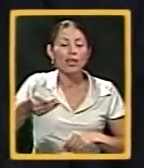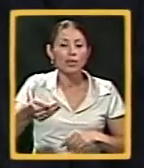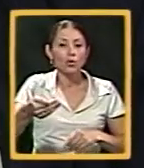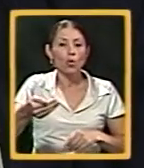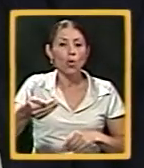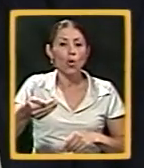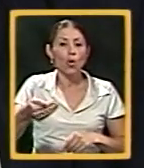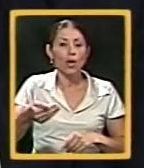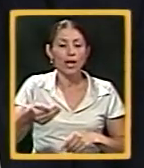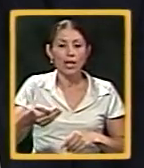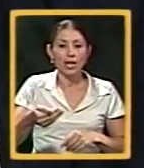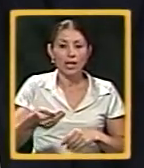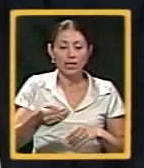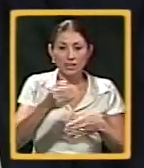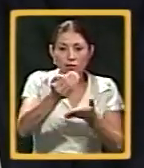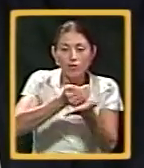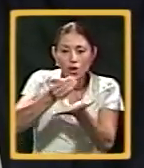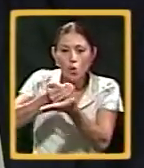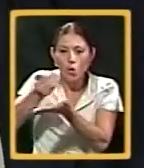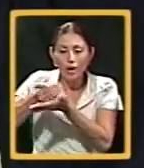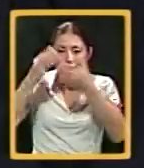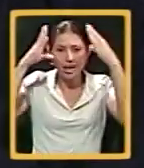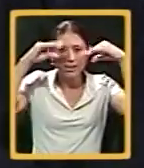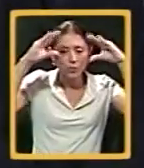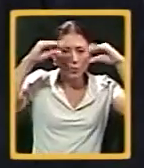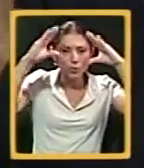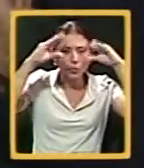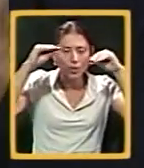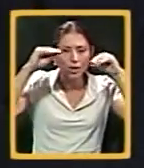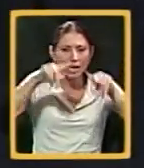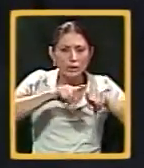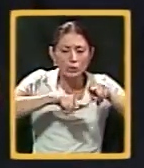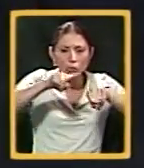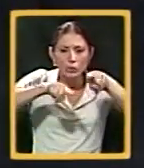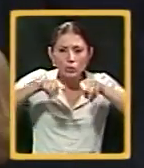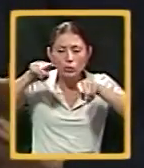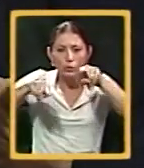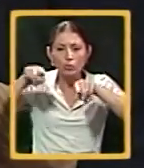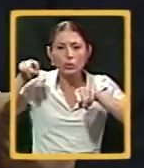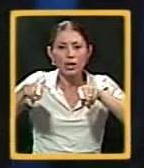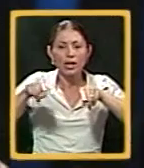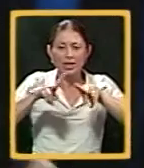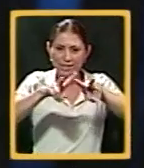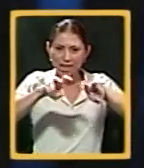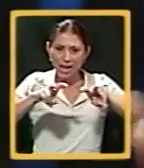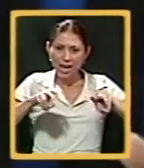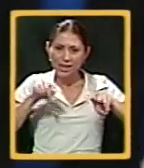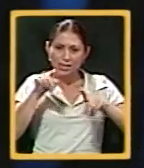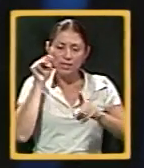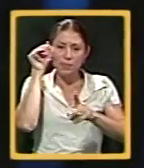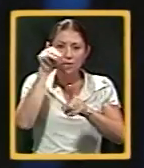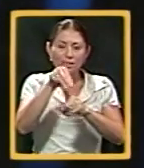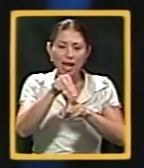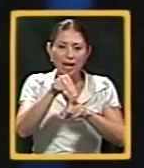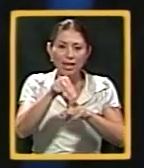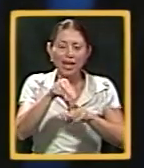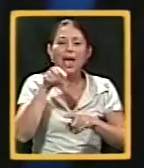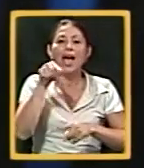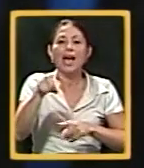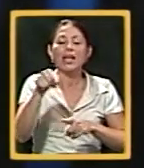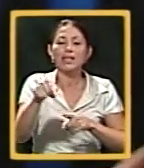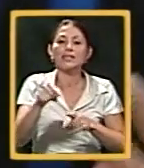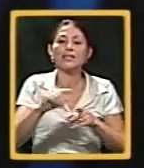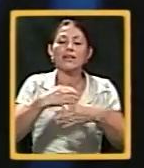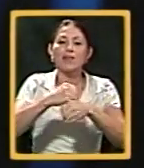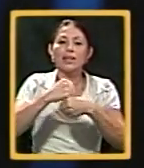cuando no solo se recogen las estadísticas, sino que se va a analizar el mensaje que venía de ahí, hay un seminario que se